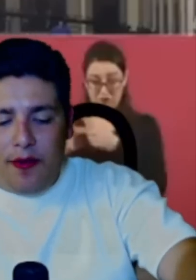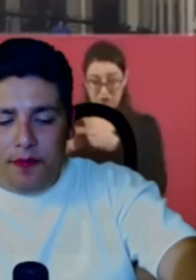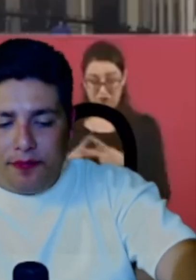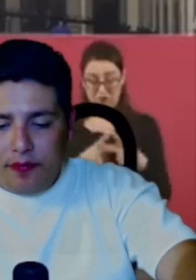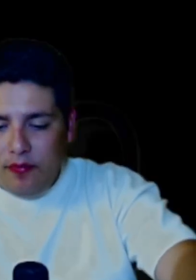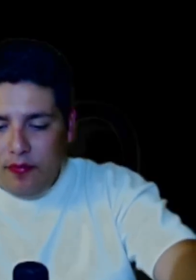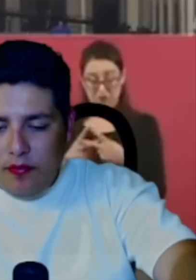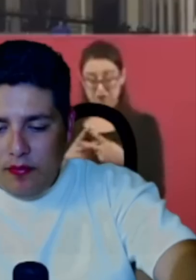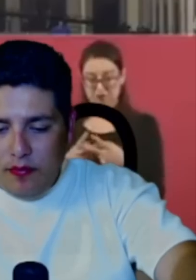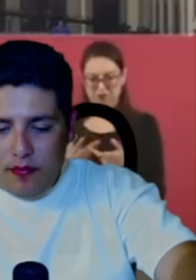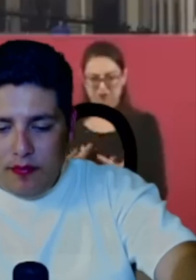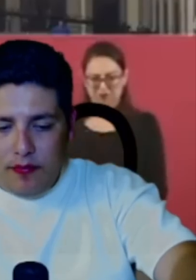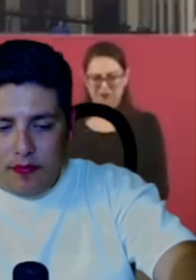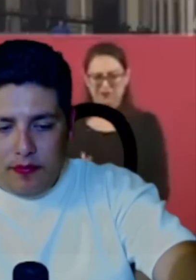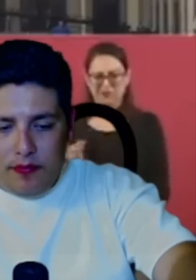el video. Yo no sé